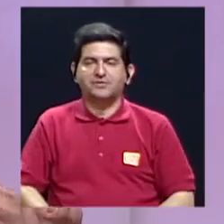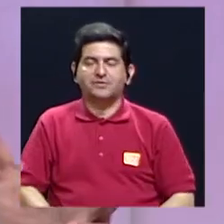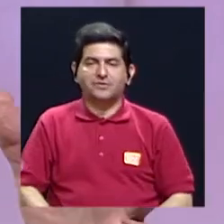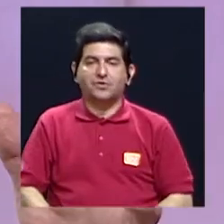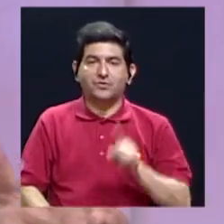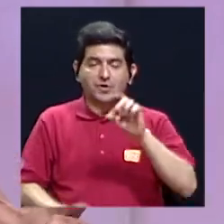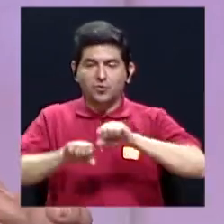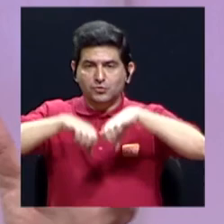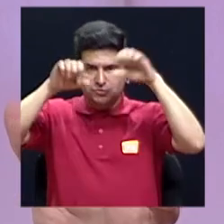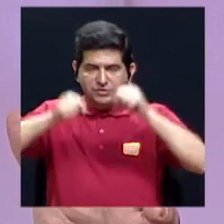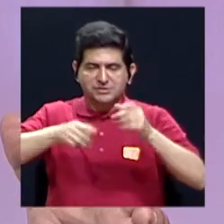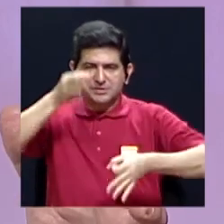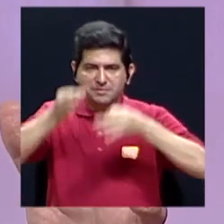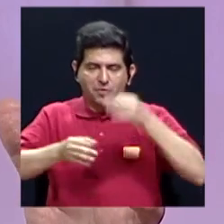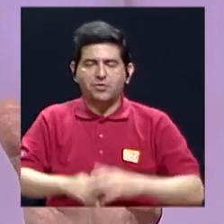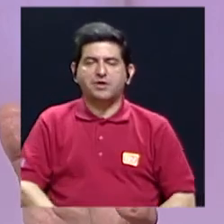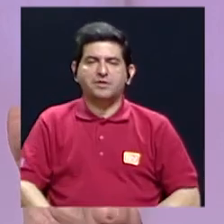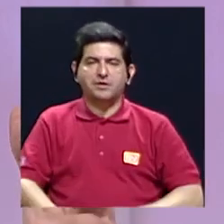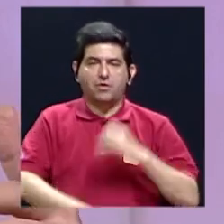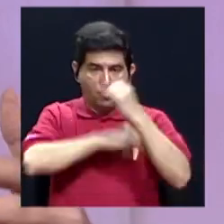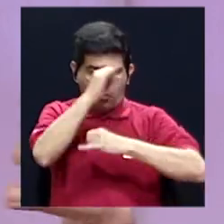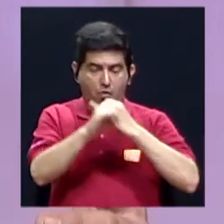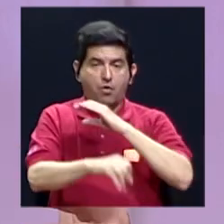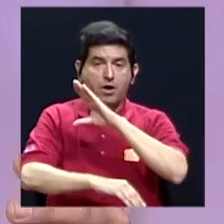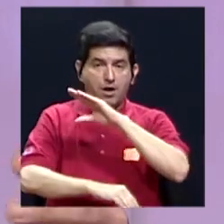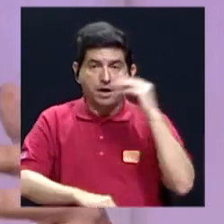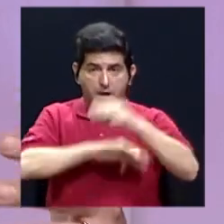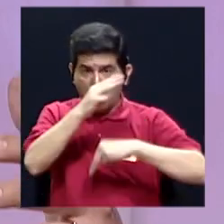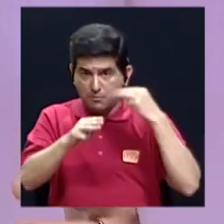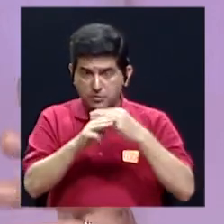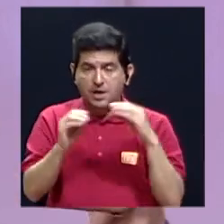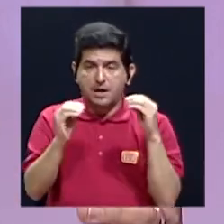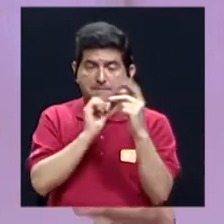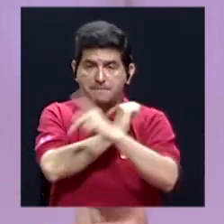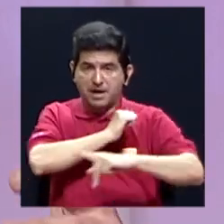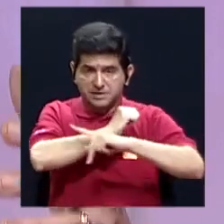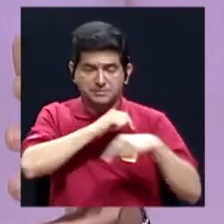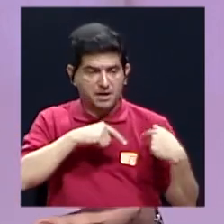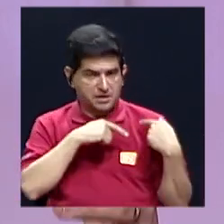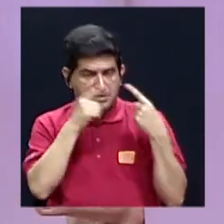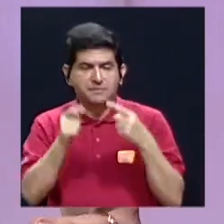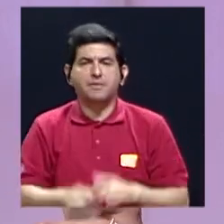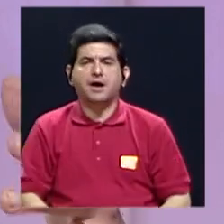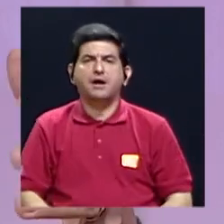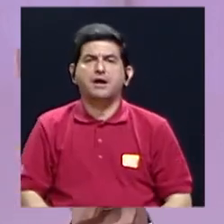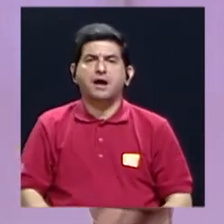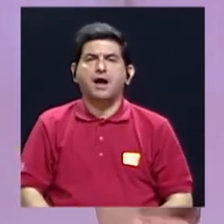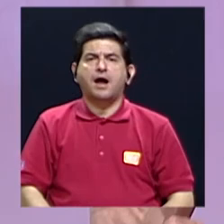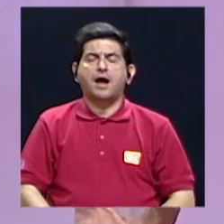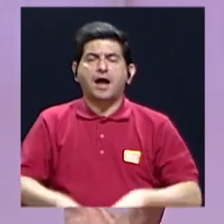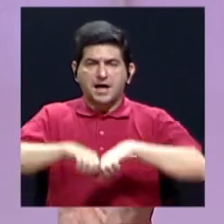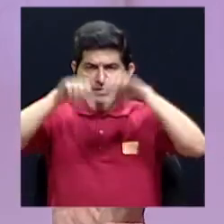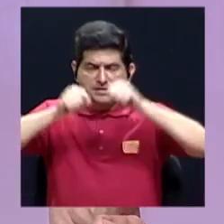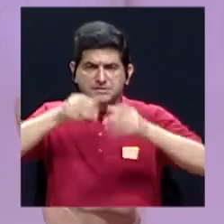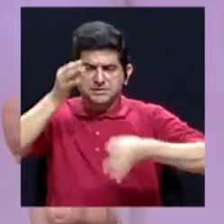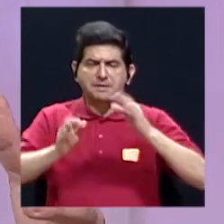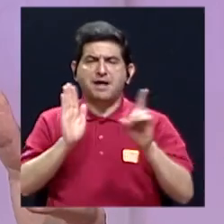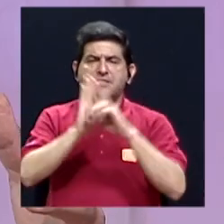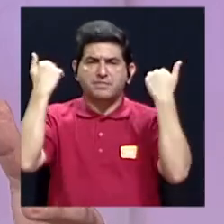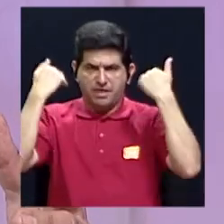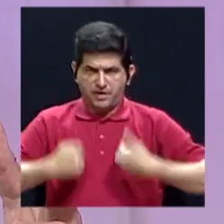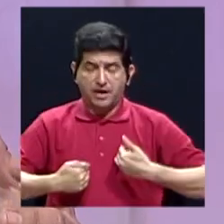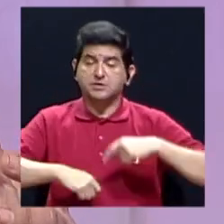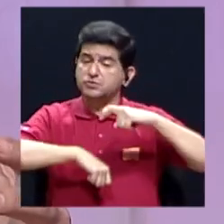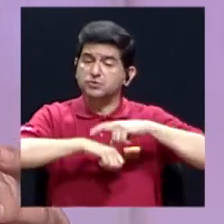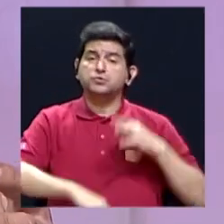jurídico internacional y mundial. En realidad, los países cada vez más se mueven hacia un ordenamiento jurídico de derechos humanos. Y va a